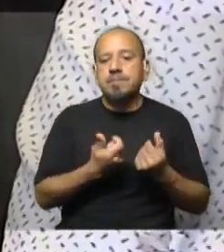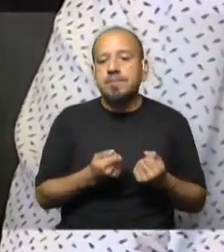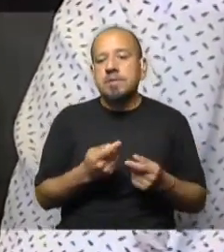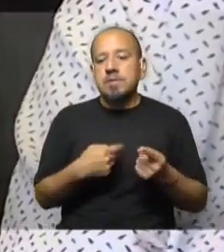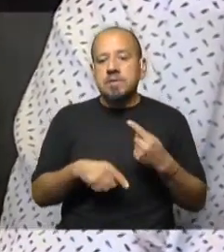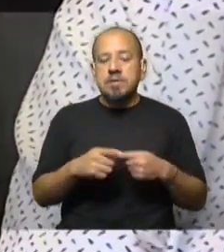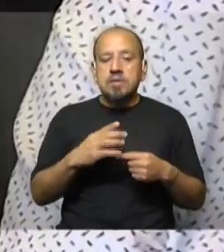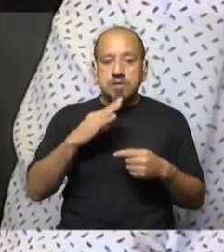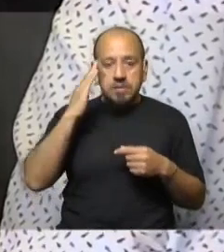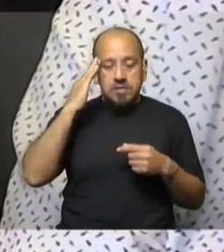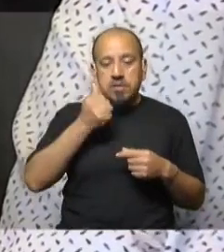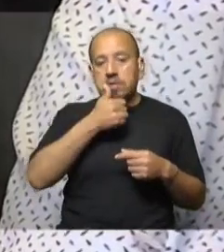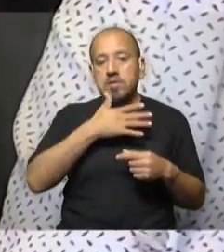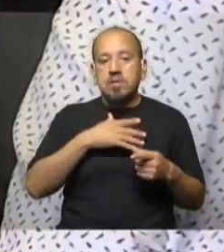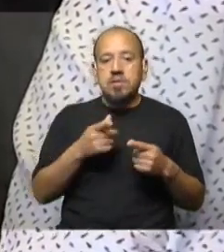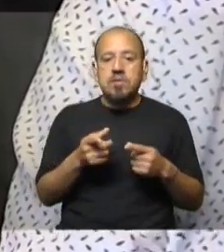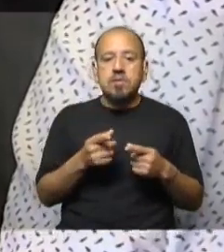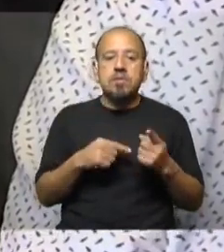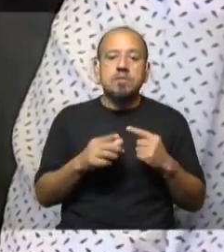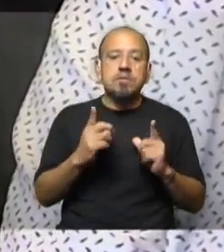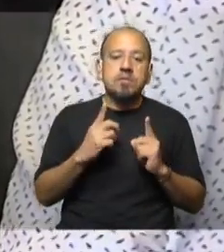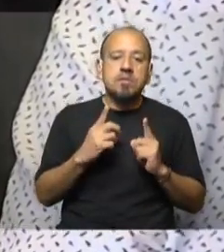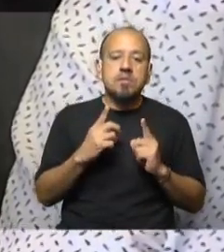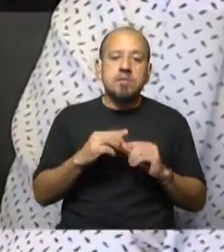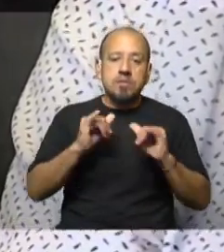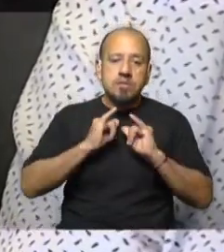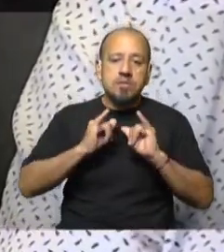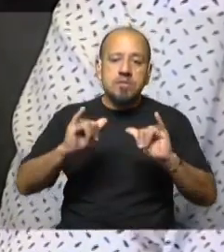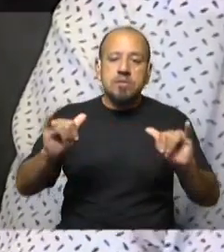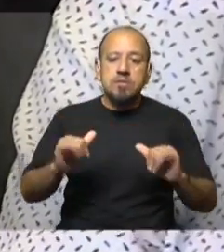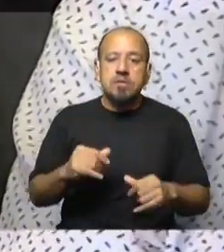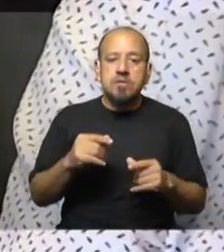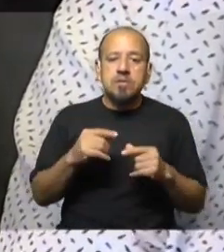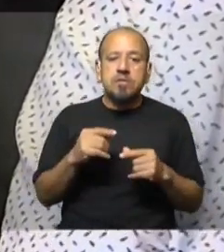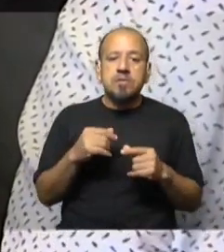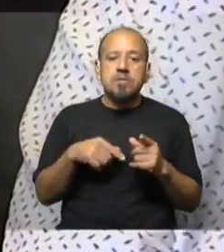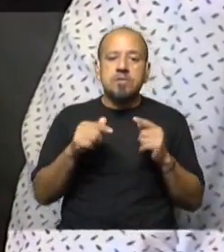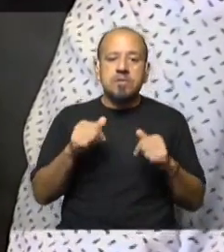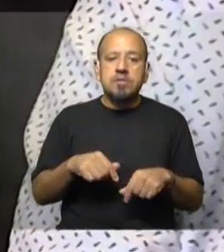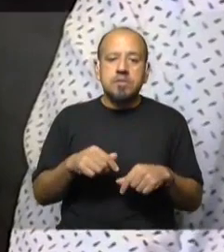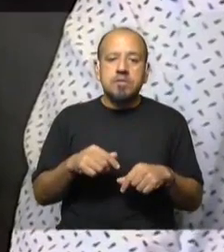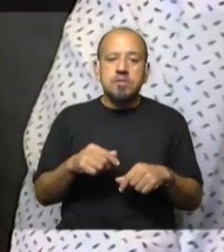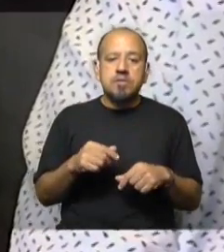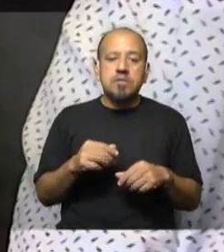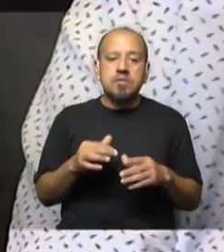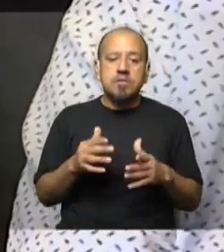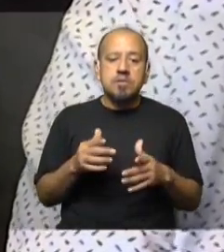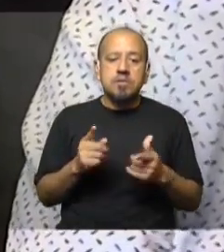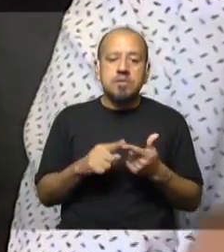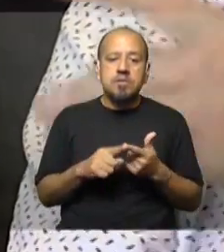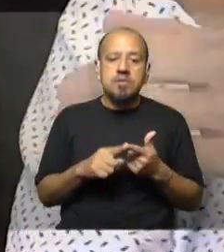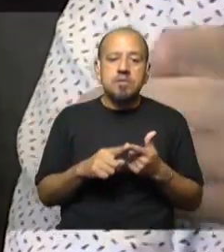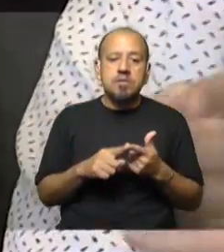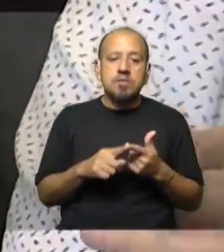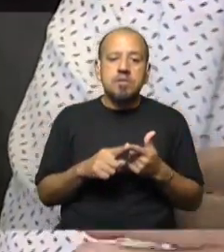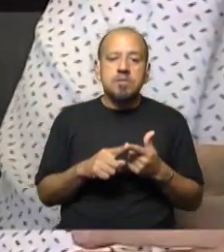y conoce esta historia, y esperamos divulgarla para más allá también de este círculo inmediato. Y